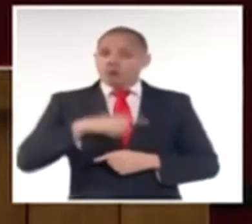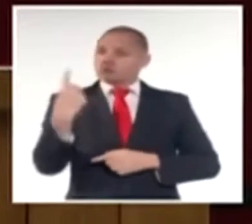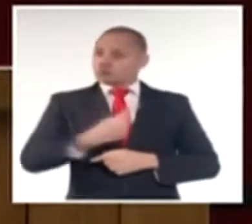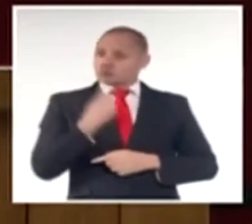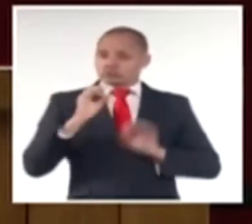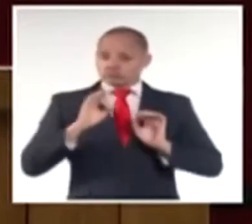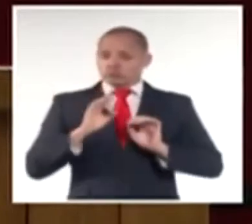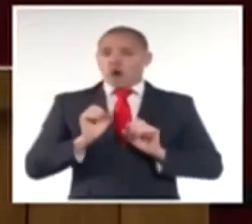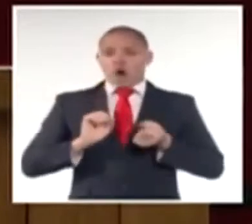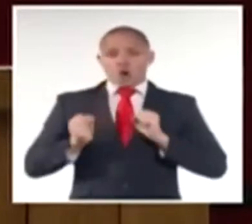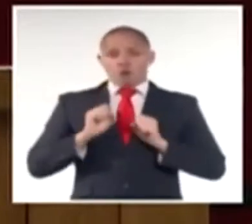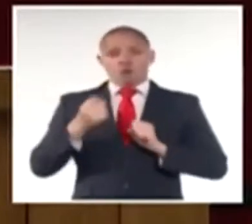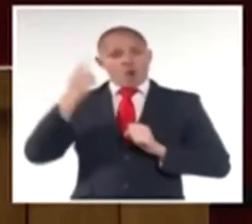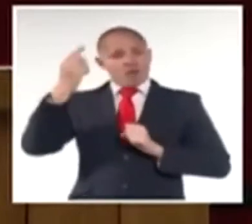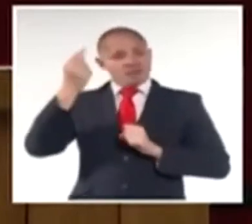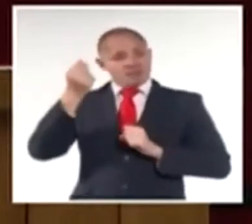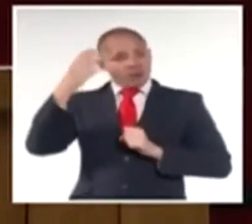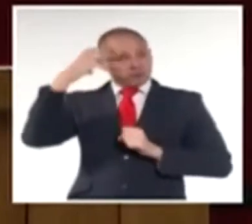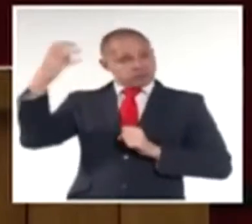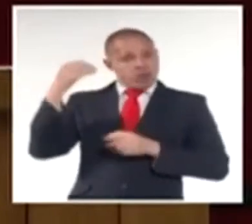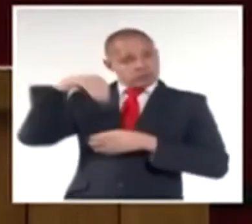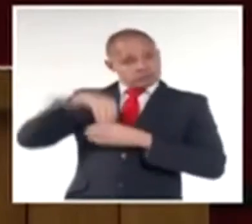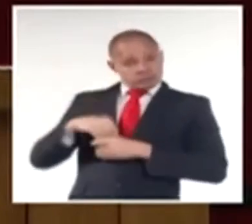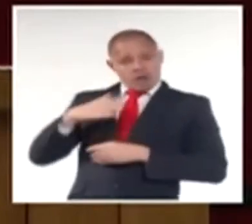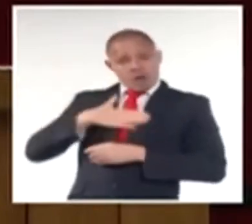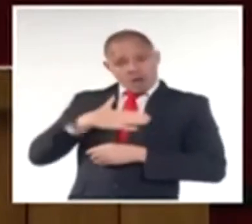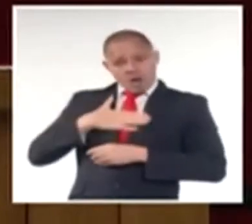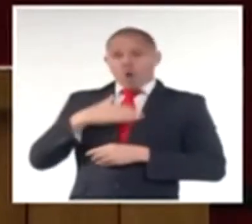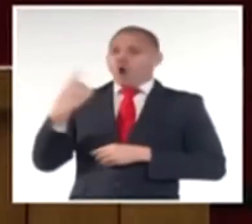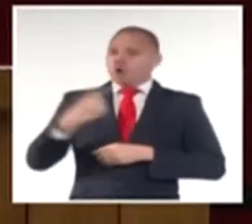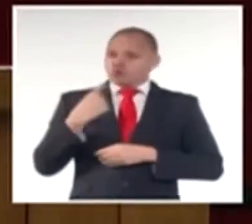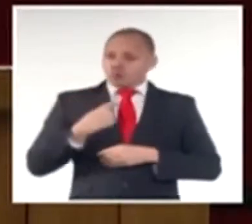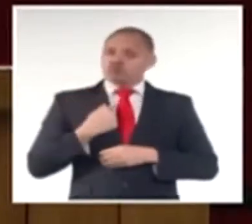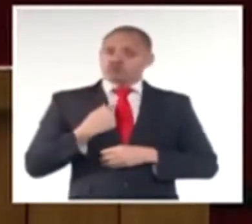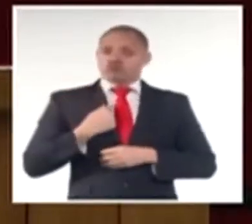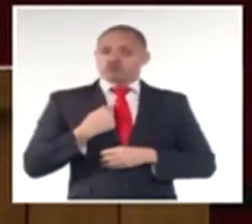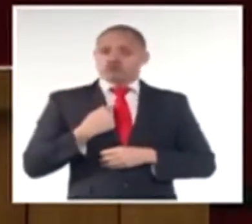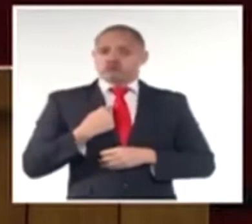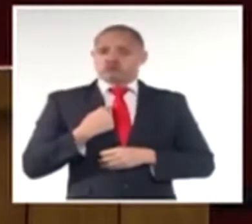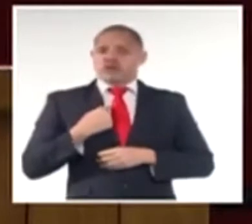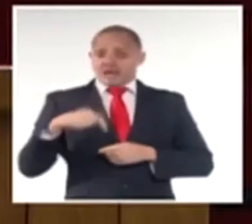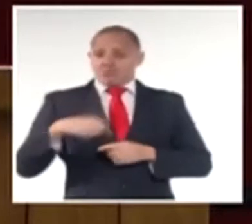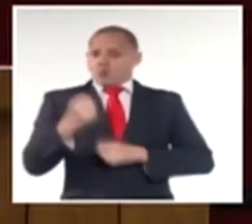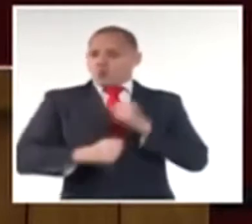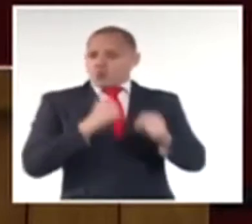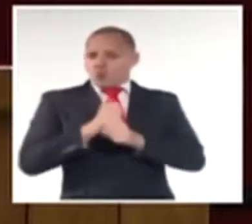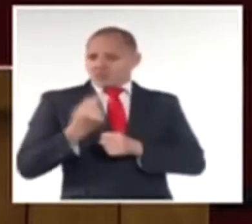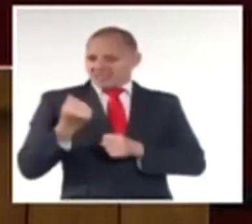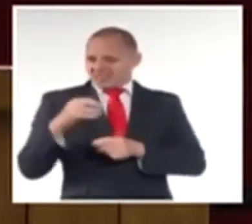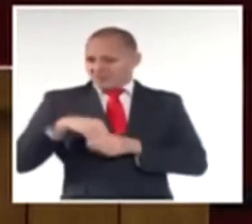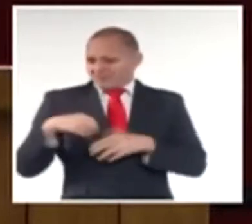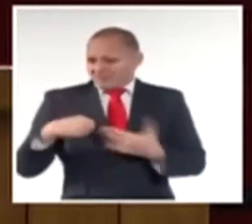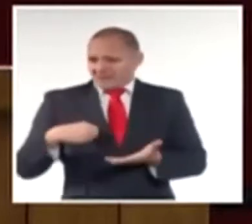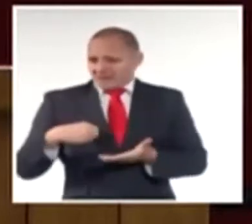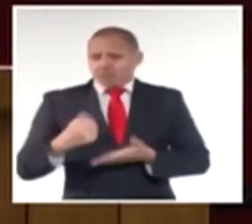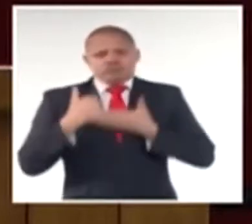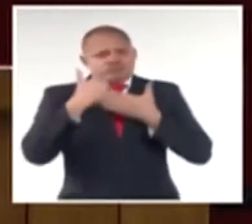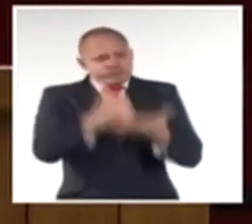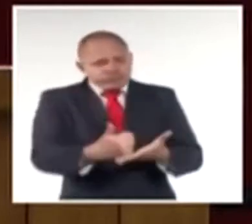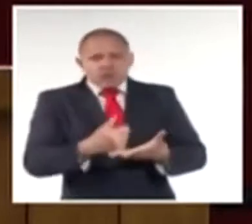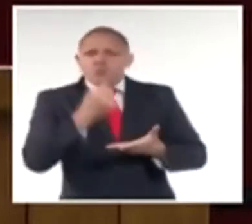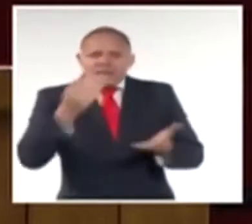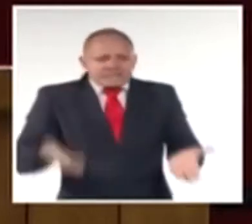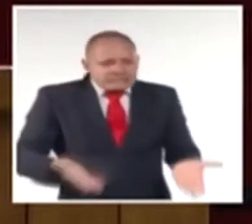del Estado las conquistas más sagradas de nuestra revolución socialista. En los días previos han